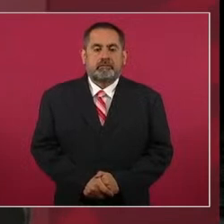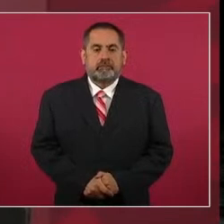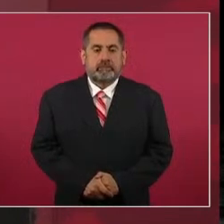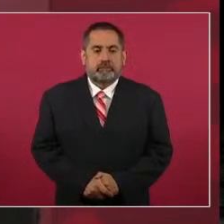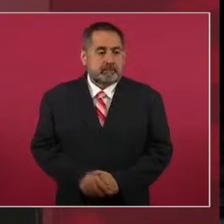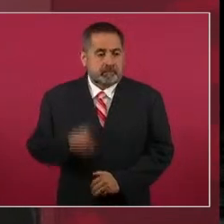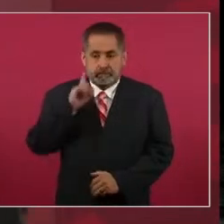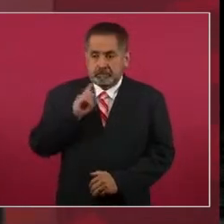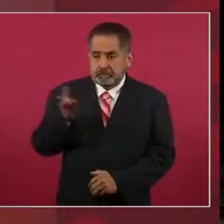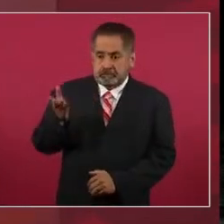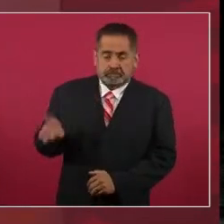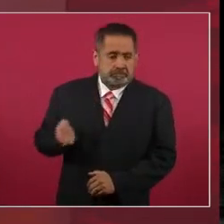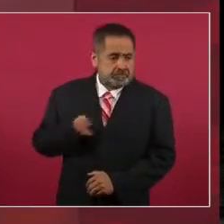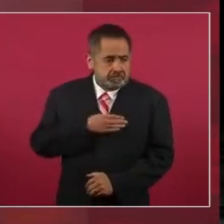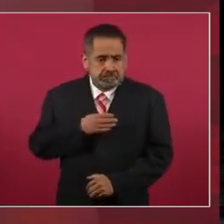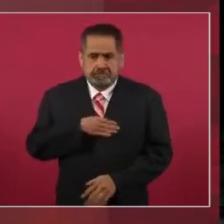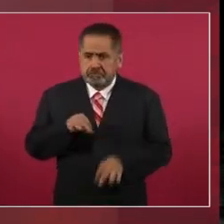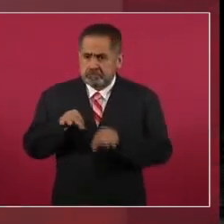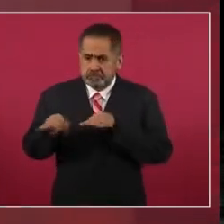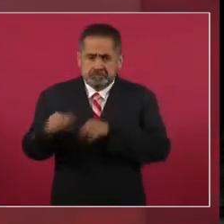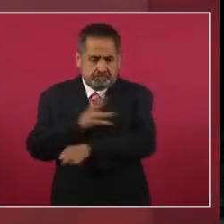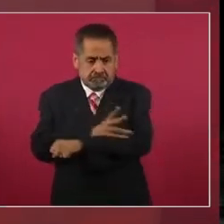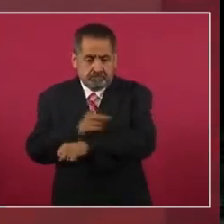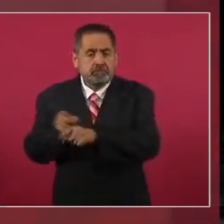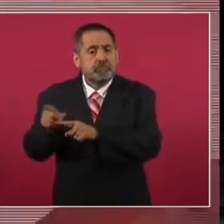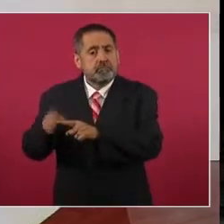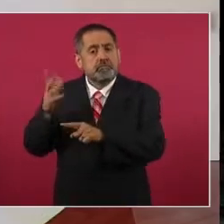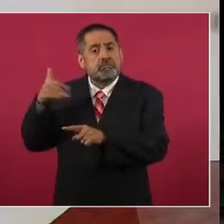una maestra de grupo